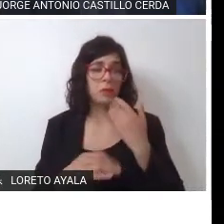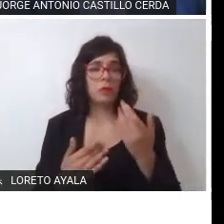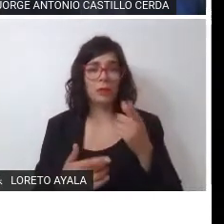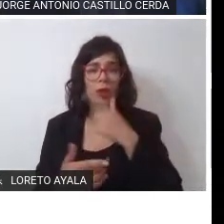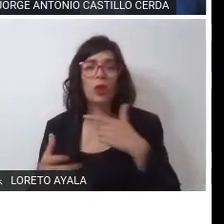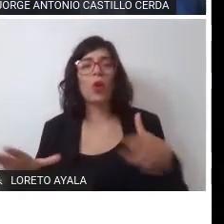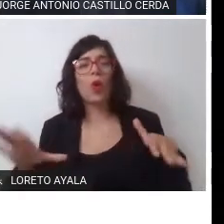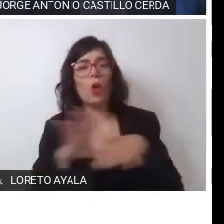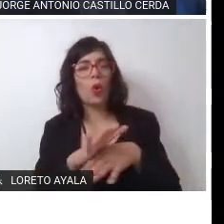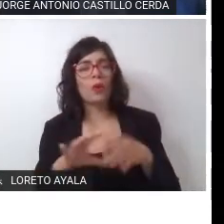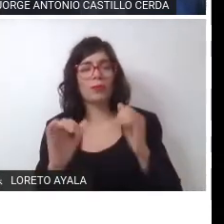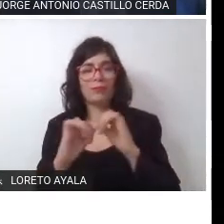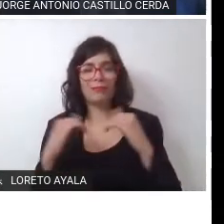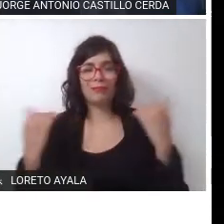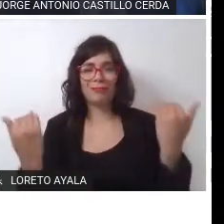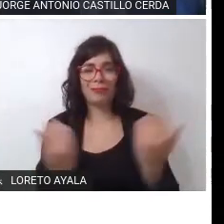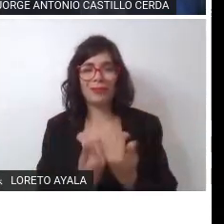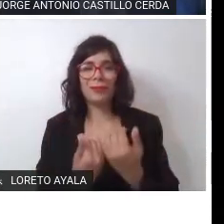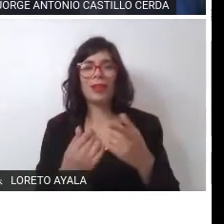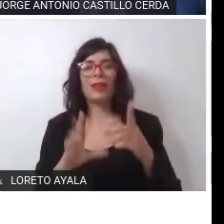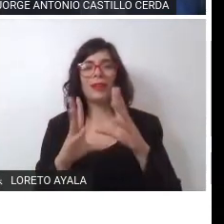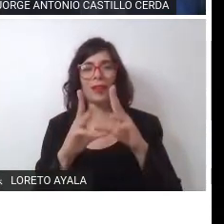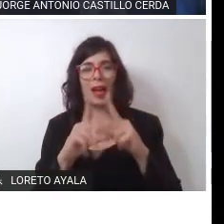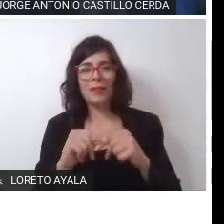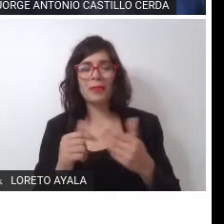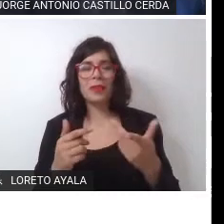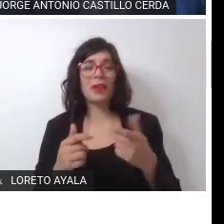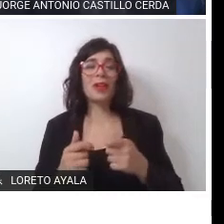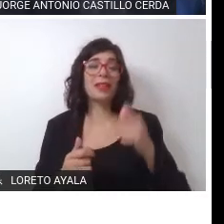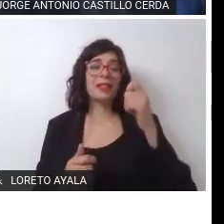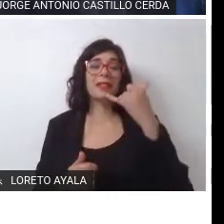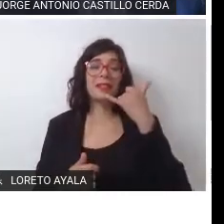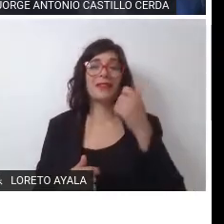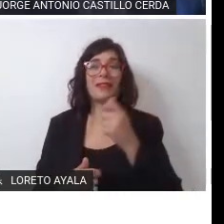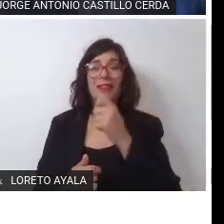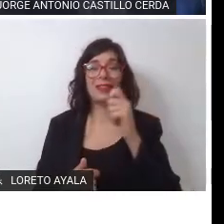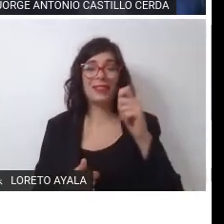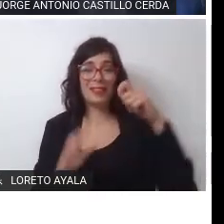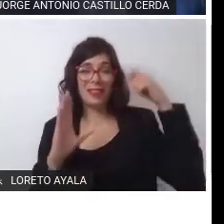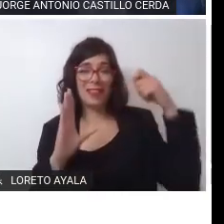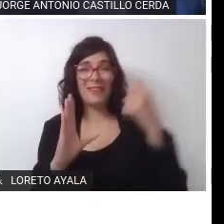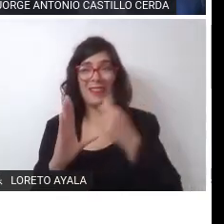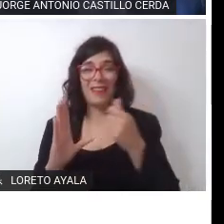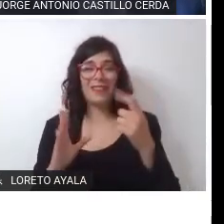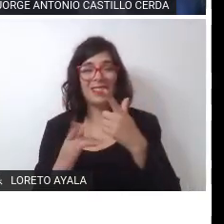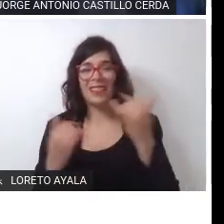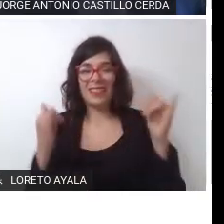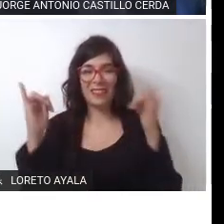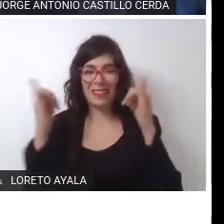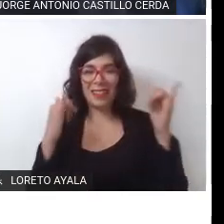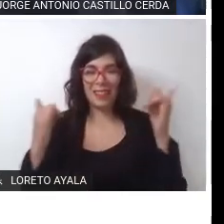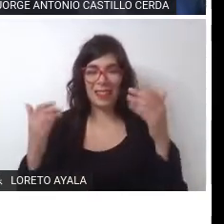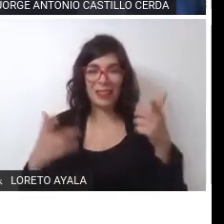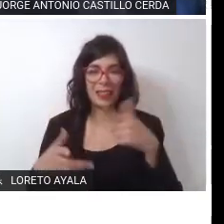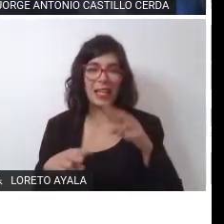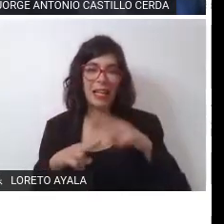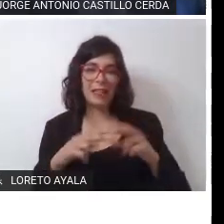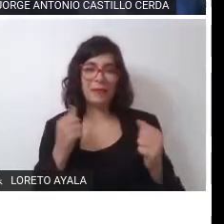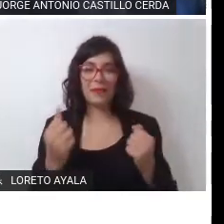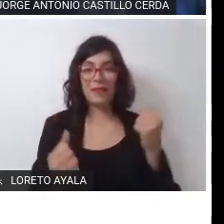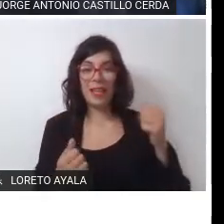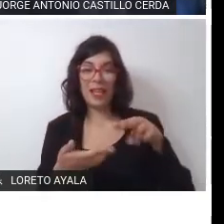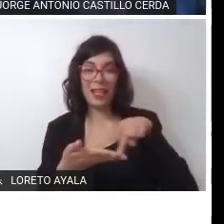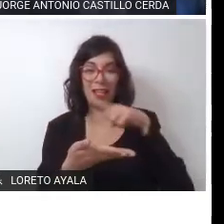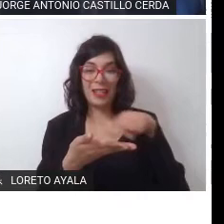familia, tal vez sacamos los teléfonos para grabarnos, porque va a ser un momento de diversión, y vamos a ponernos a bailar, Rodrigo. ¿Qué